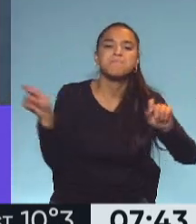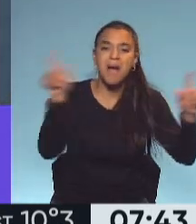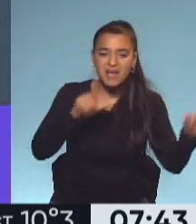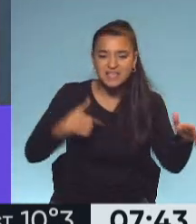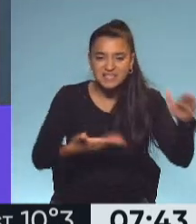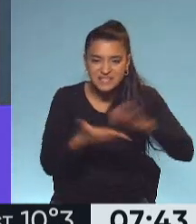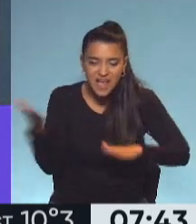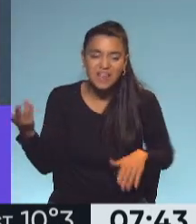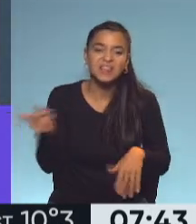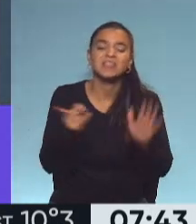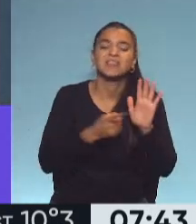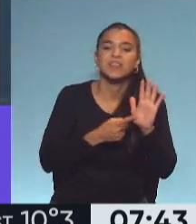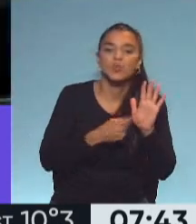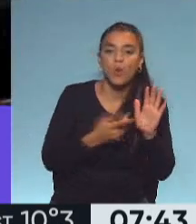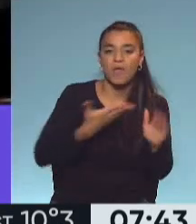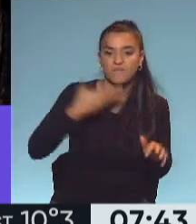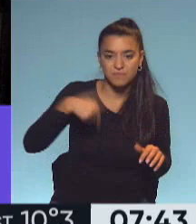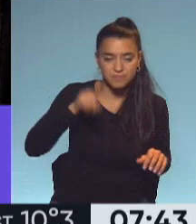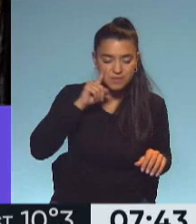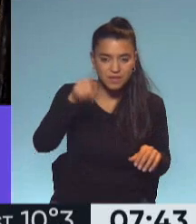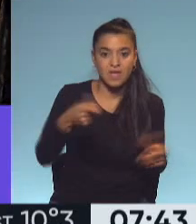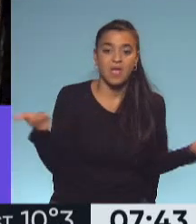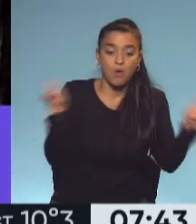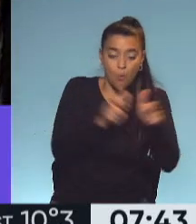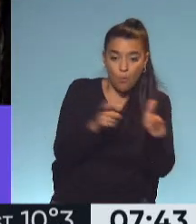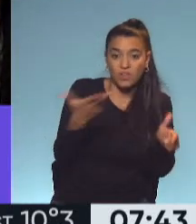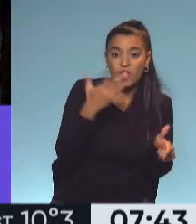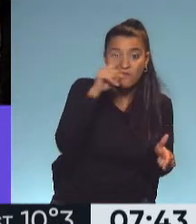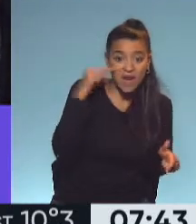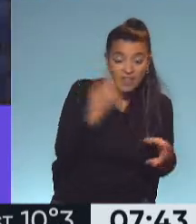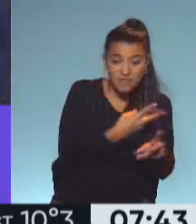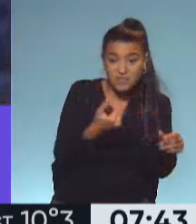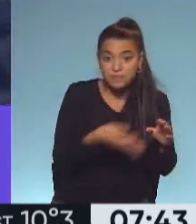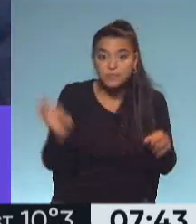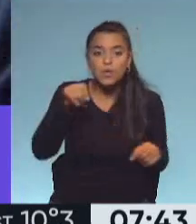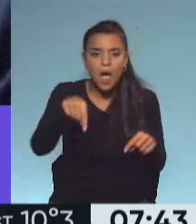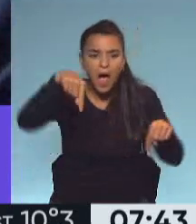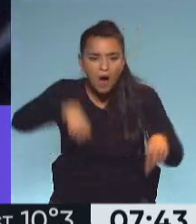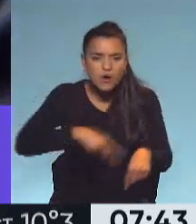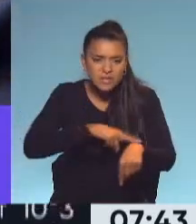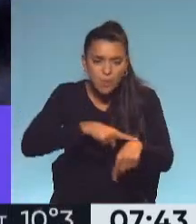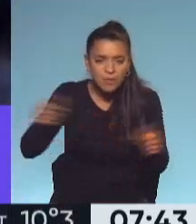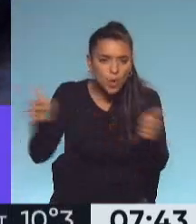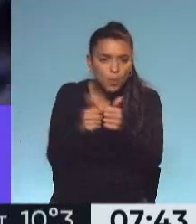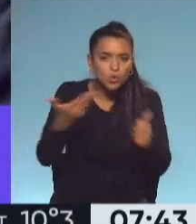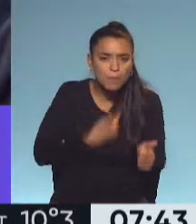la salida de la titular del Fondo Monetario Internacional, del encuentro que mantuvo con Alberto Fernández. ¿En este momento usted está con el presidente?